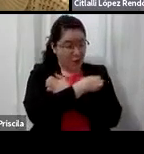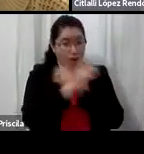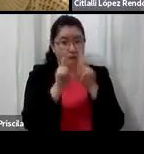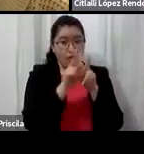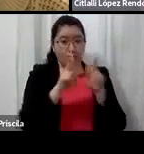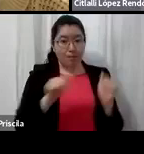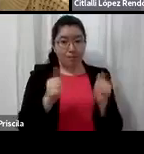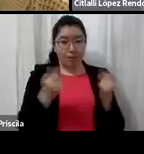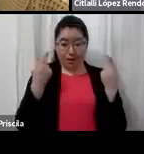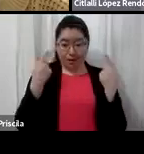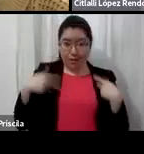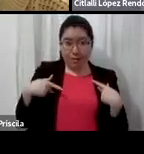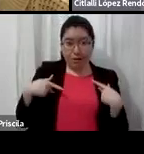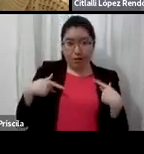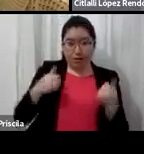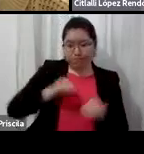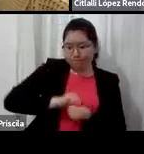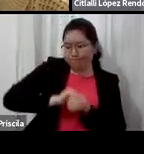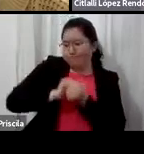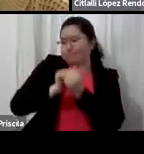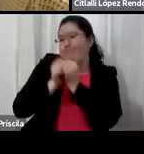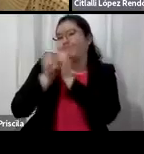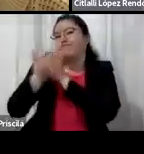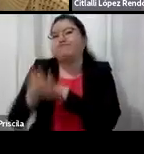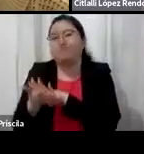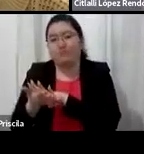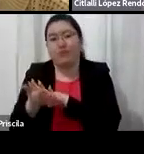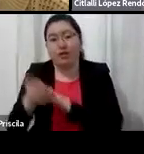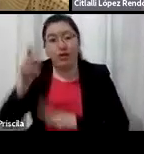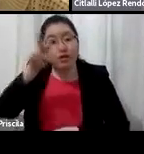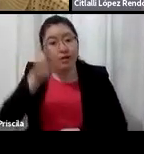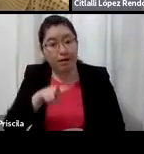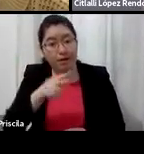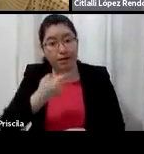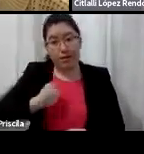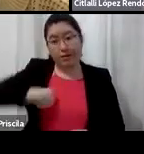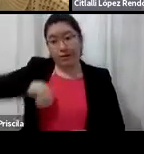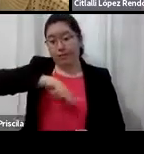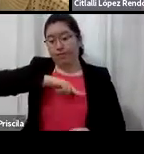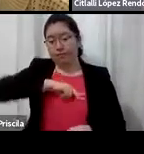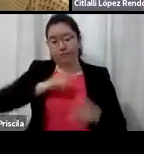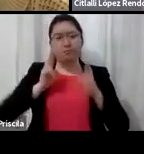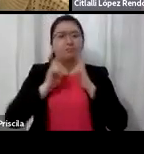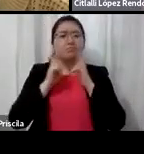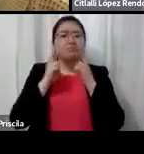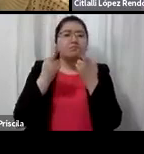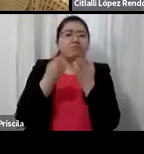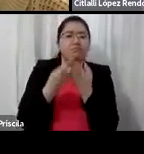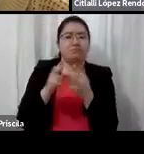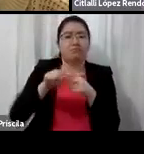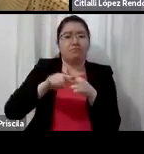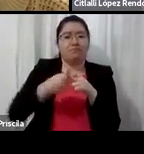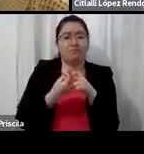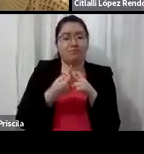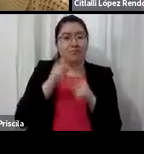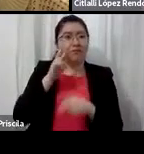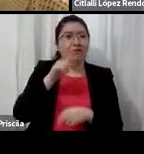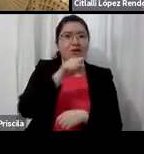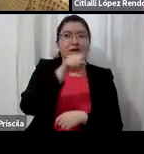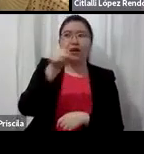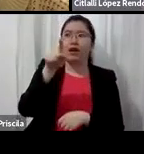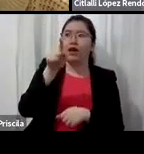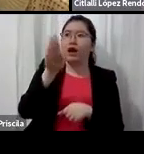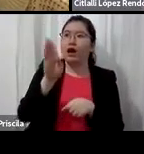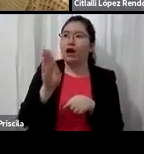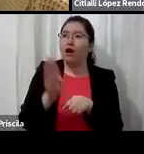Entonces, pues comenzamos a reunirnos y a poder ver los beneficios que este